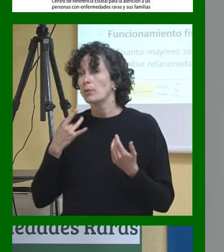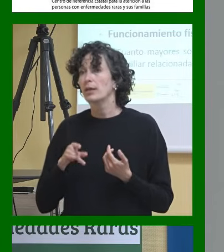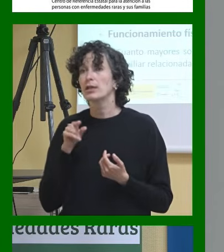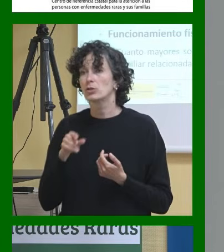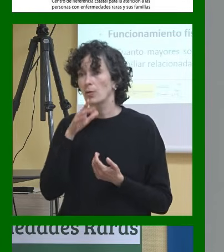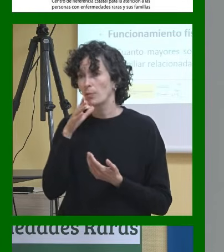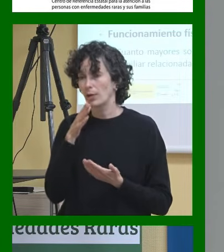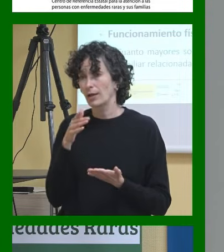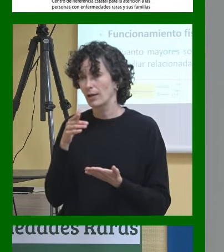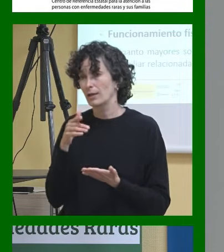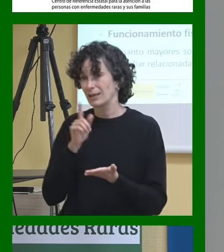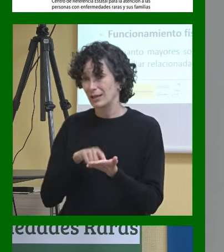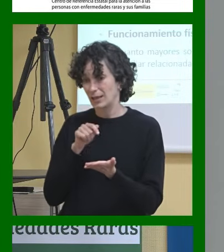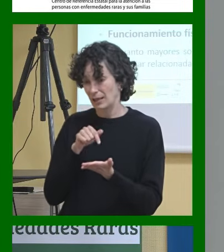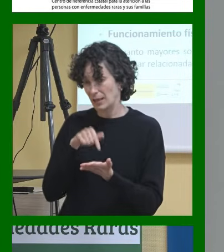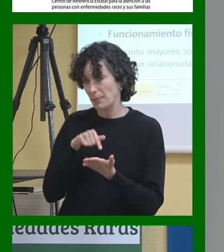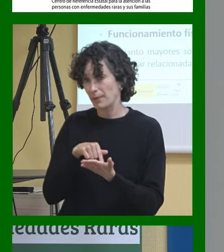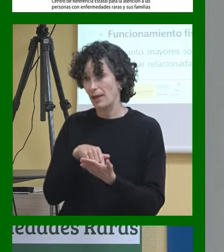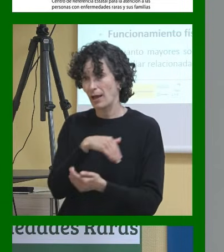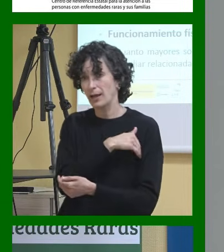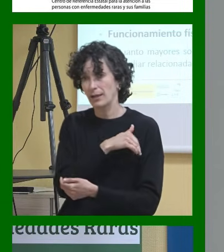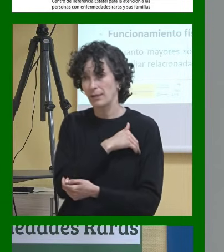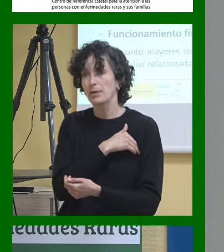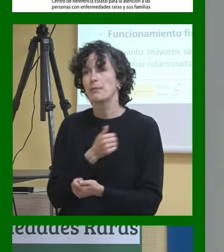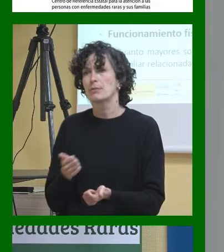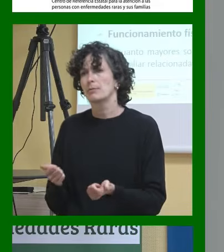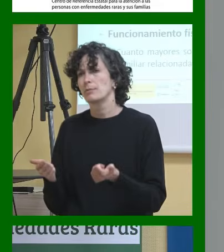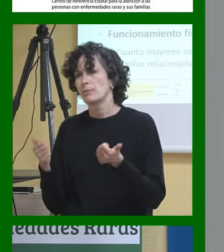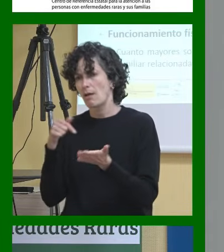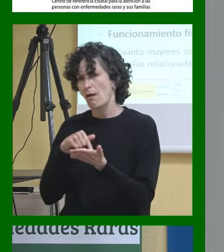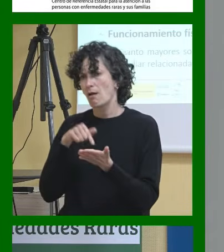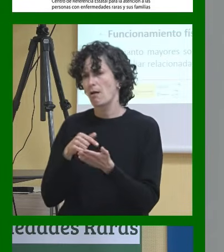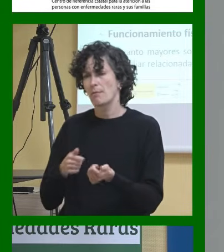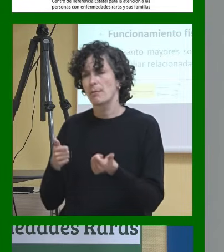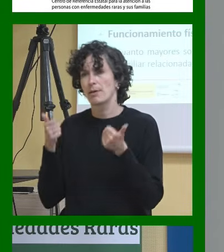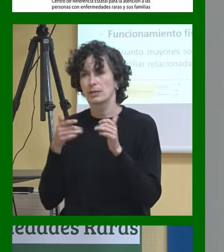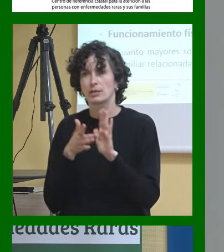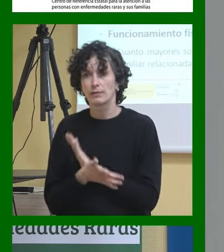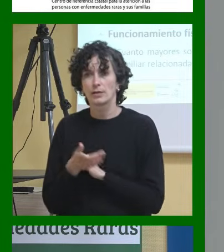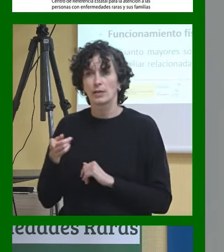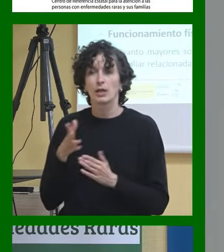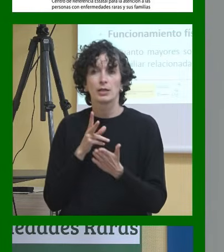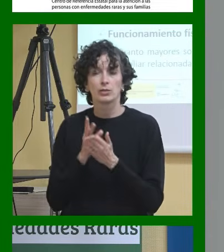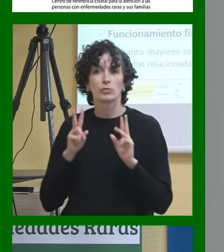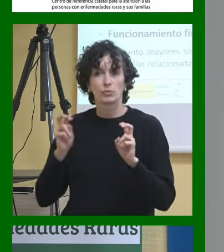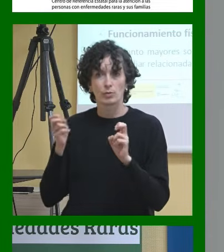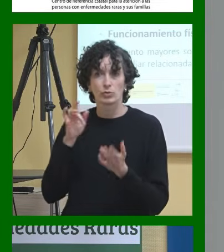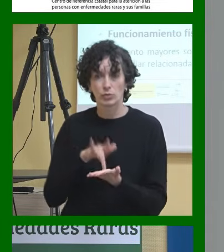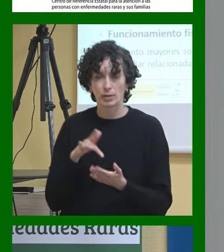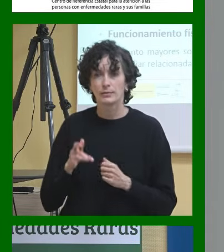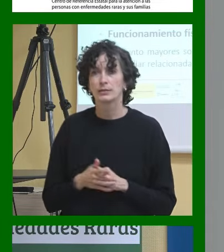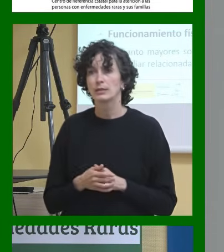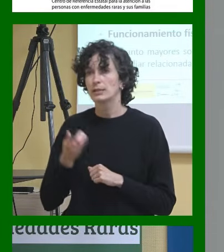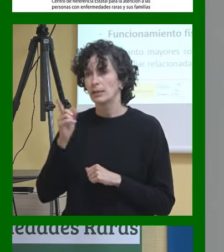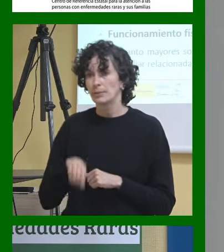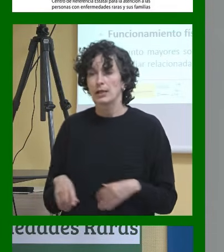demandas académicas a lo largo del tiempo pues cada vez van siendo más exigentes y entonces van presentando nuevos retos. También vimos